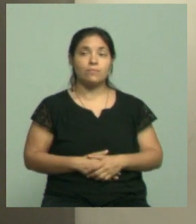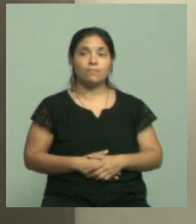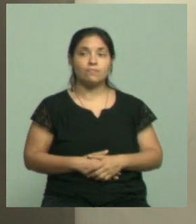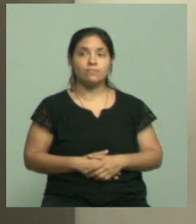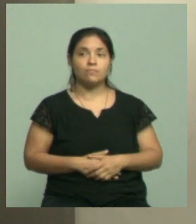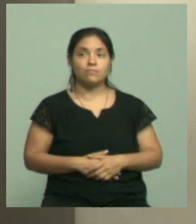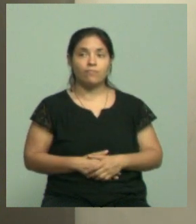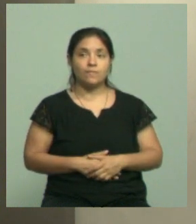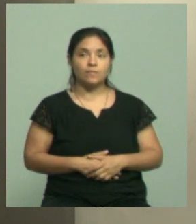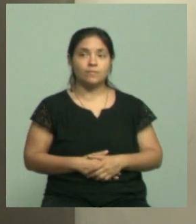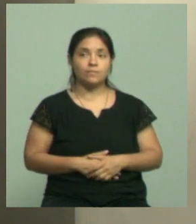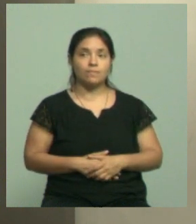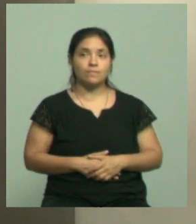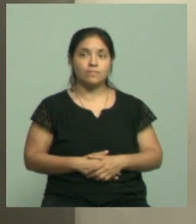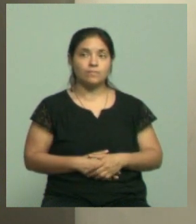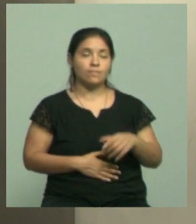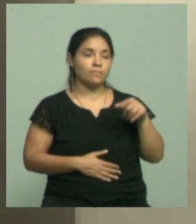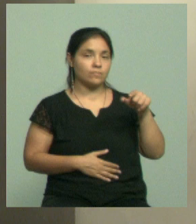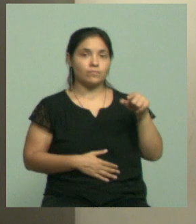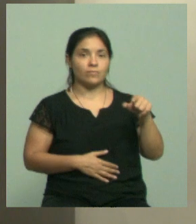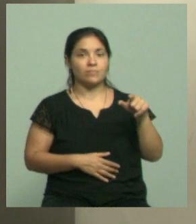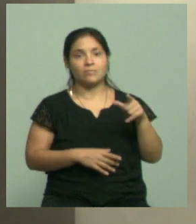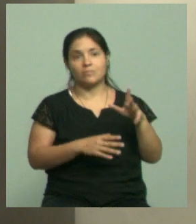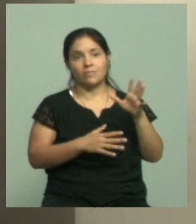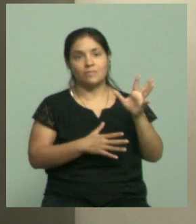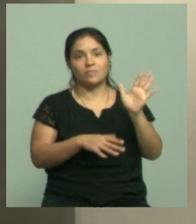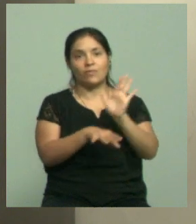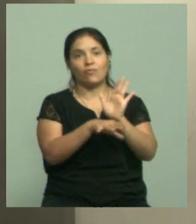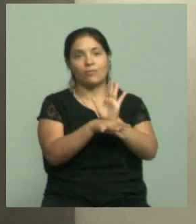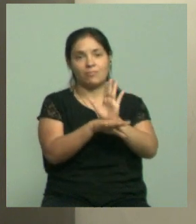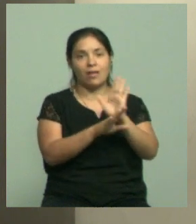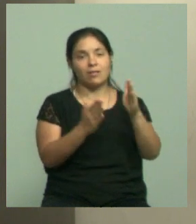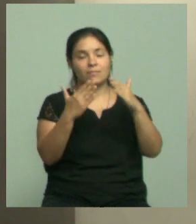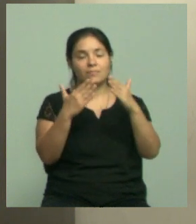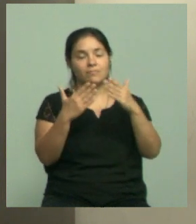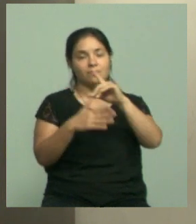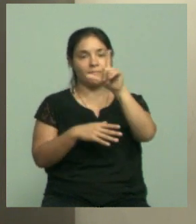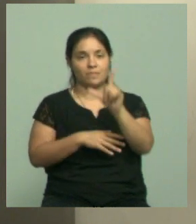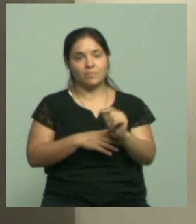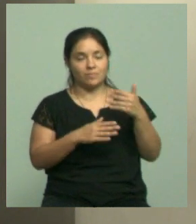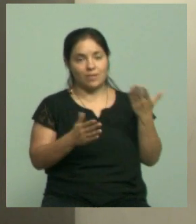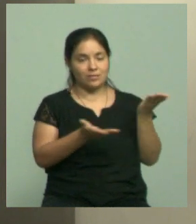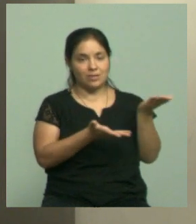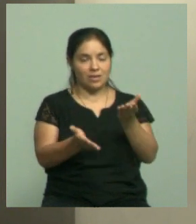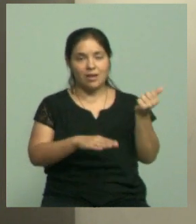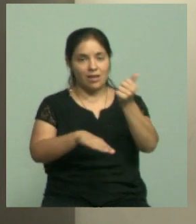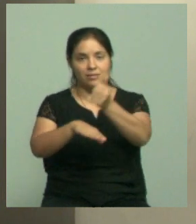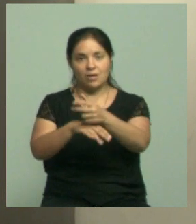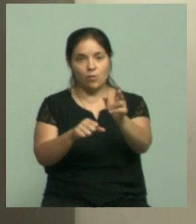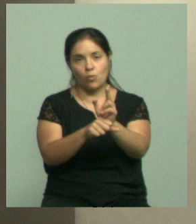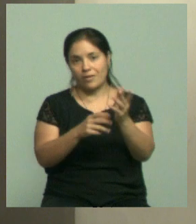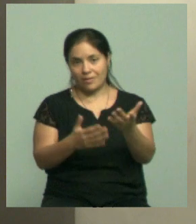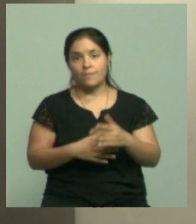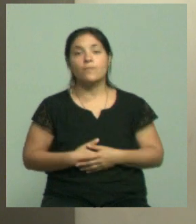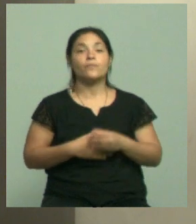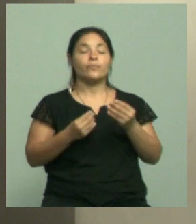asilado político, ¿no? A Glass. Esto aceleró al punto tal de que Ecuador irrumpió dentro de la